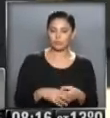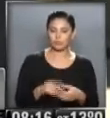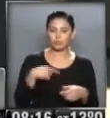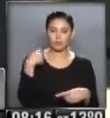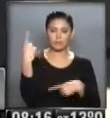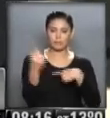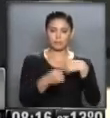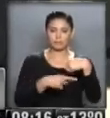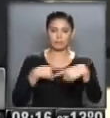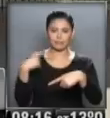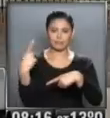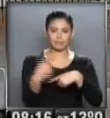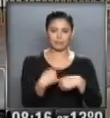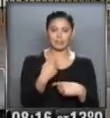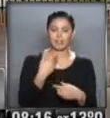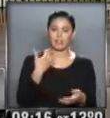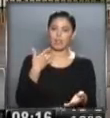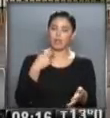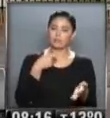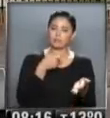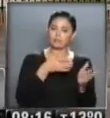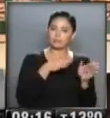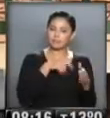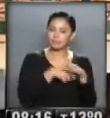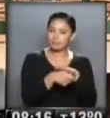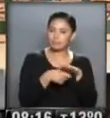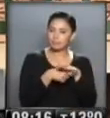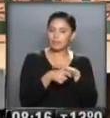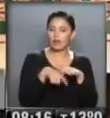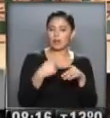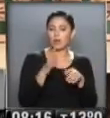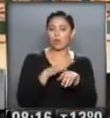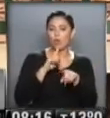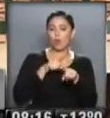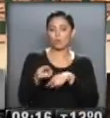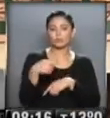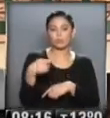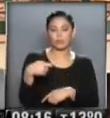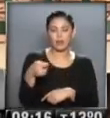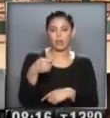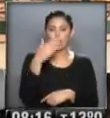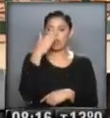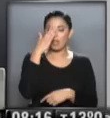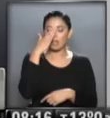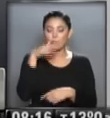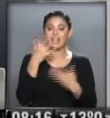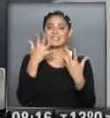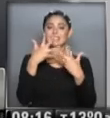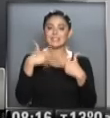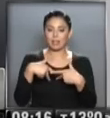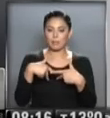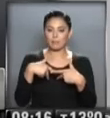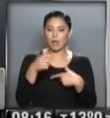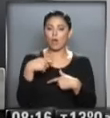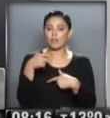circuitos financieros que fueron estafas jubilados Más allá de que cuando se se volvió Volvió el sistema de jubilación al sector